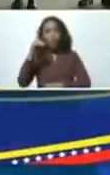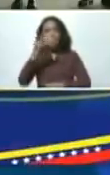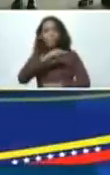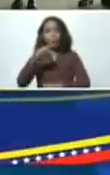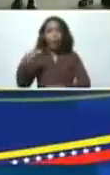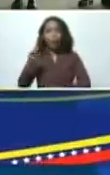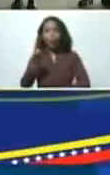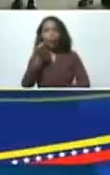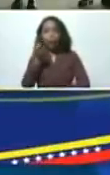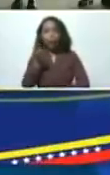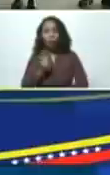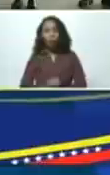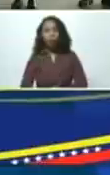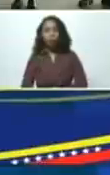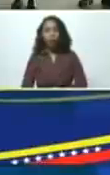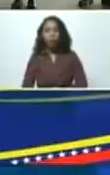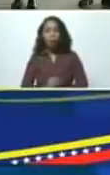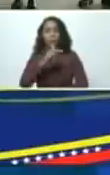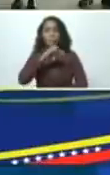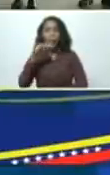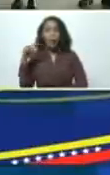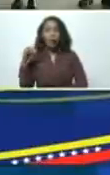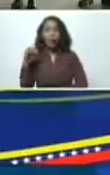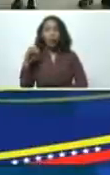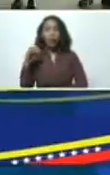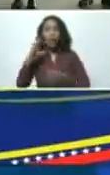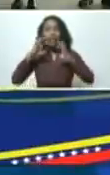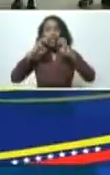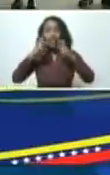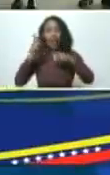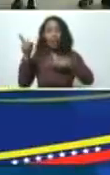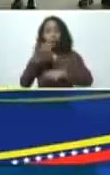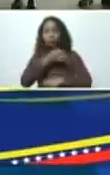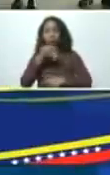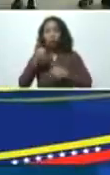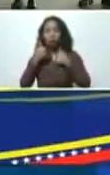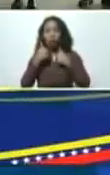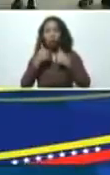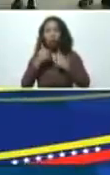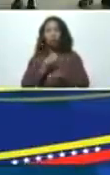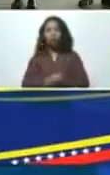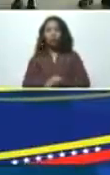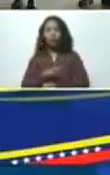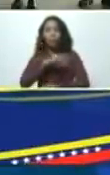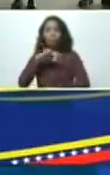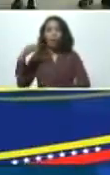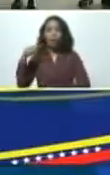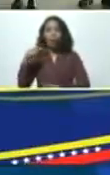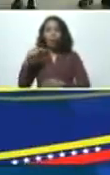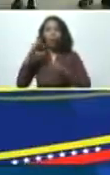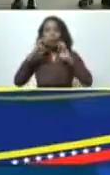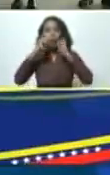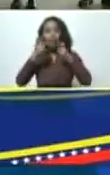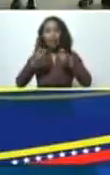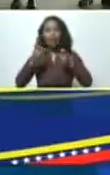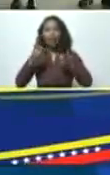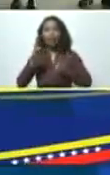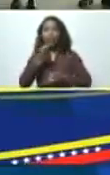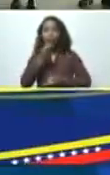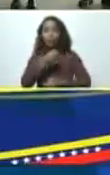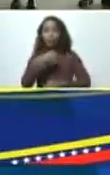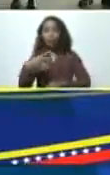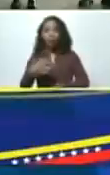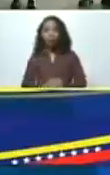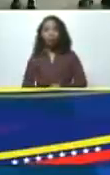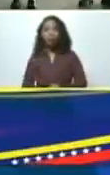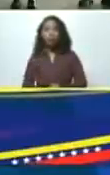arroz, pastas de maíz, son exquisitas, la pasta de maíz, la pasta de arroz